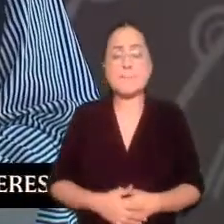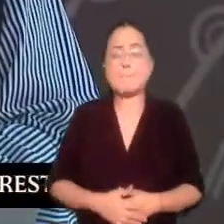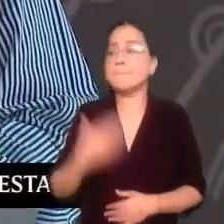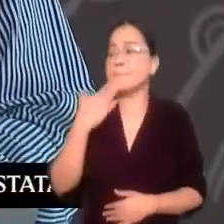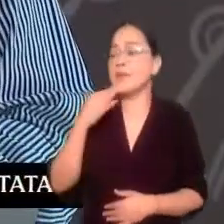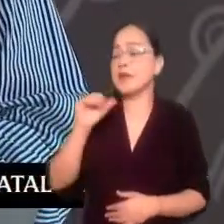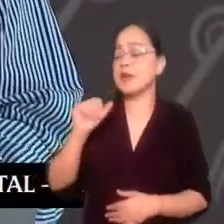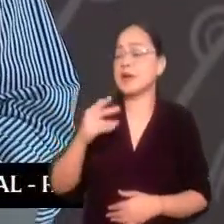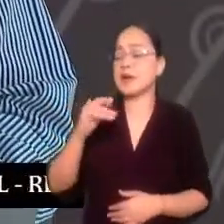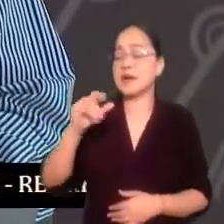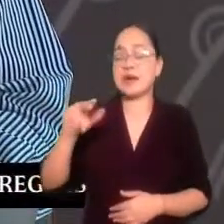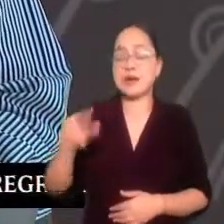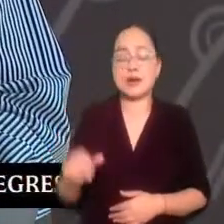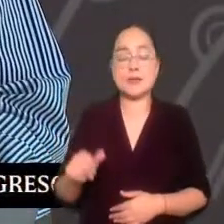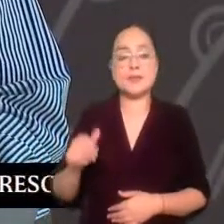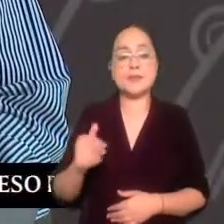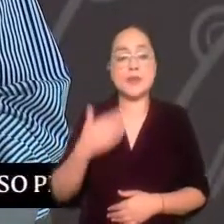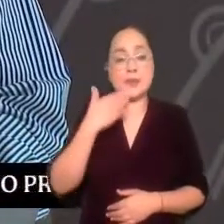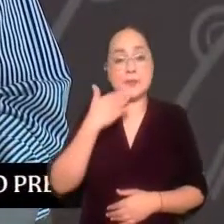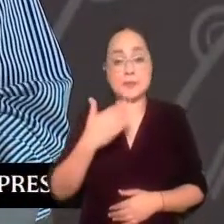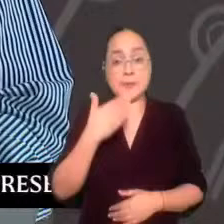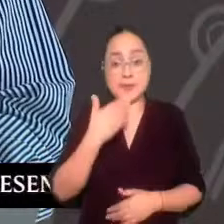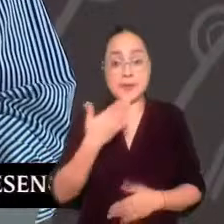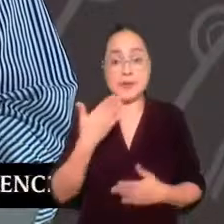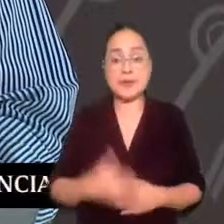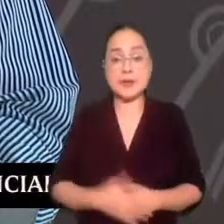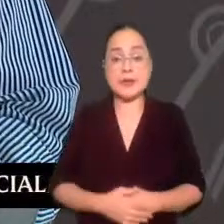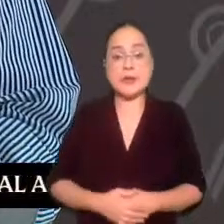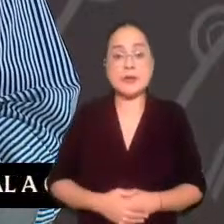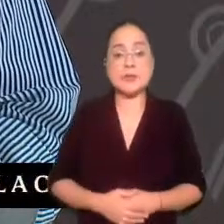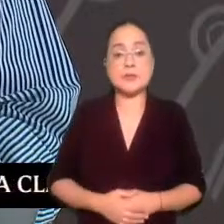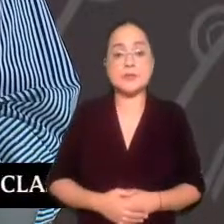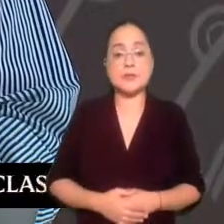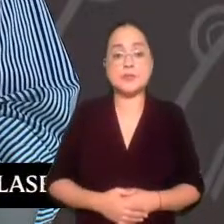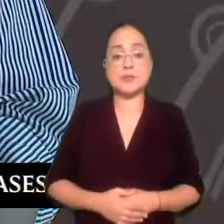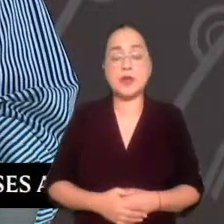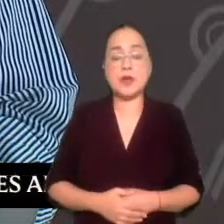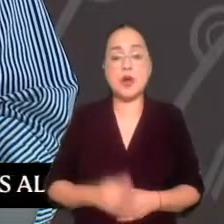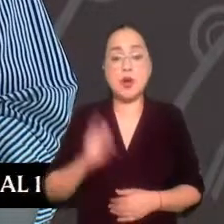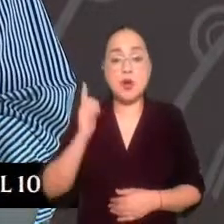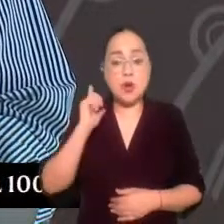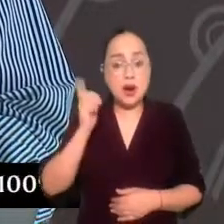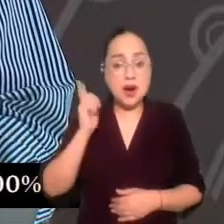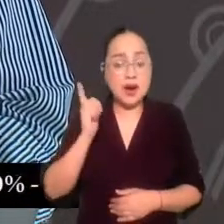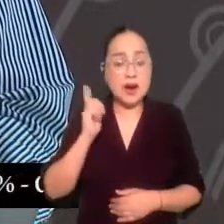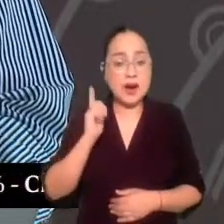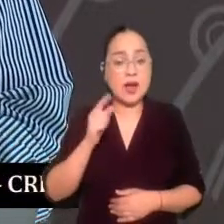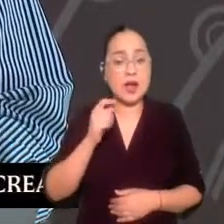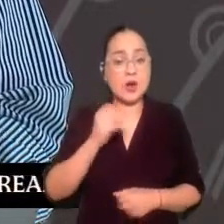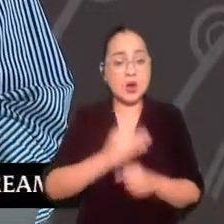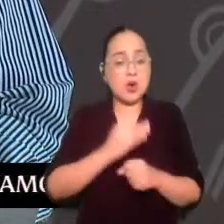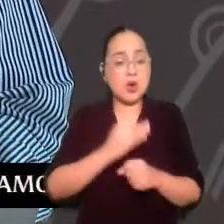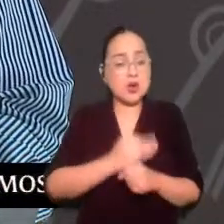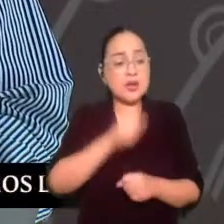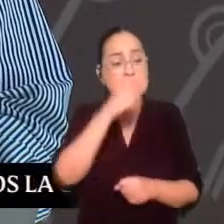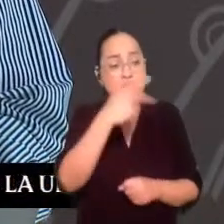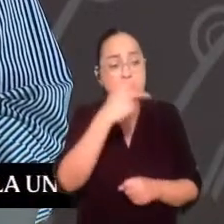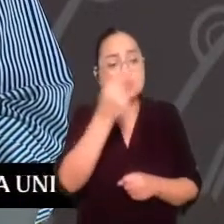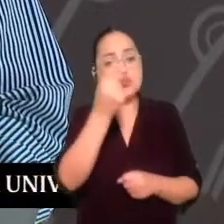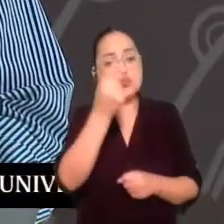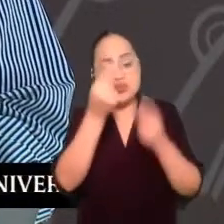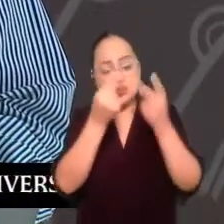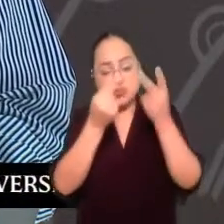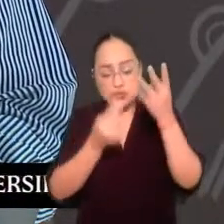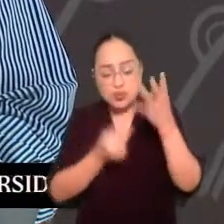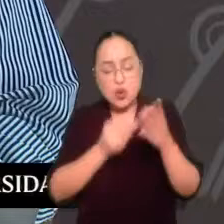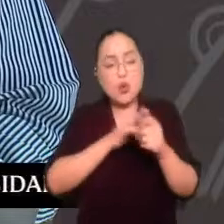Claro que es más, me gustaría que me conocer todas las necesidades, las conozco, las necesidades